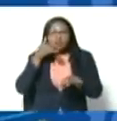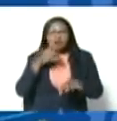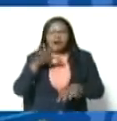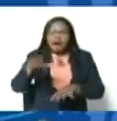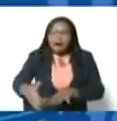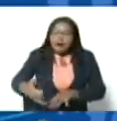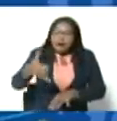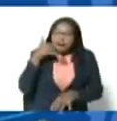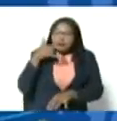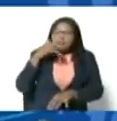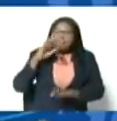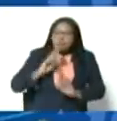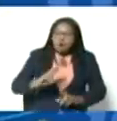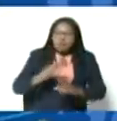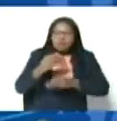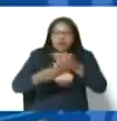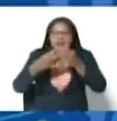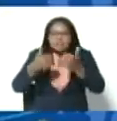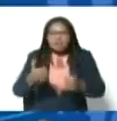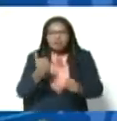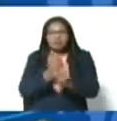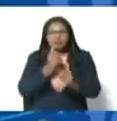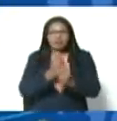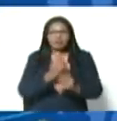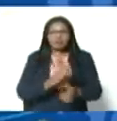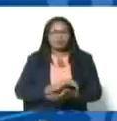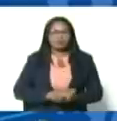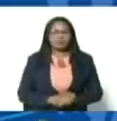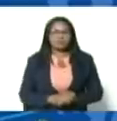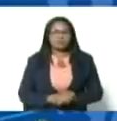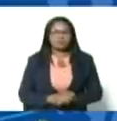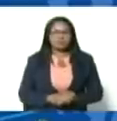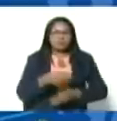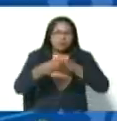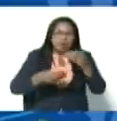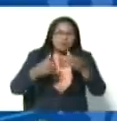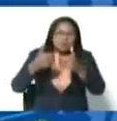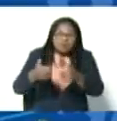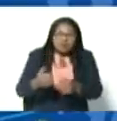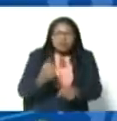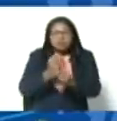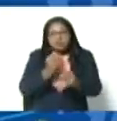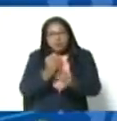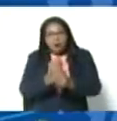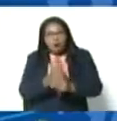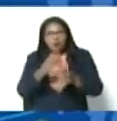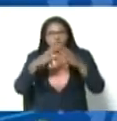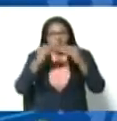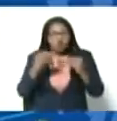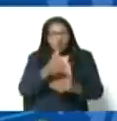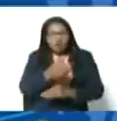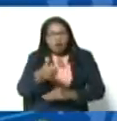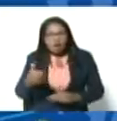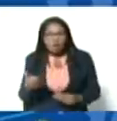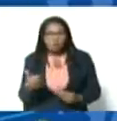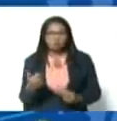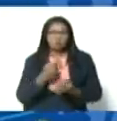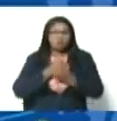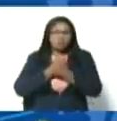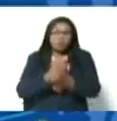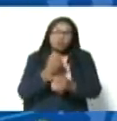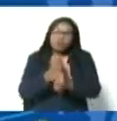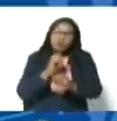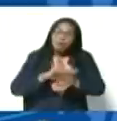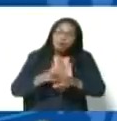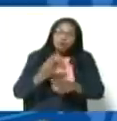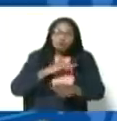su teléfono y haga bien su trabajo. Hagamos bien el trabajo, todos y todas, por amor, porque